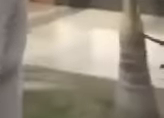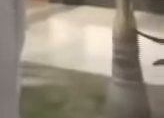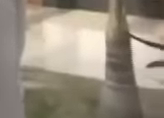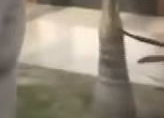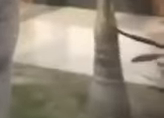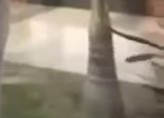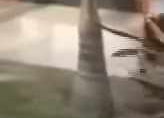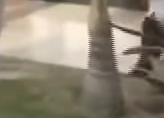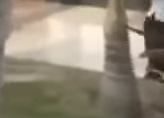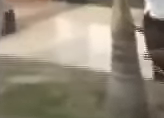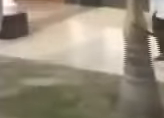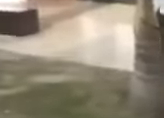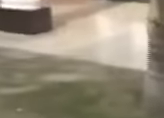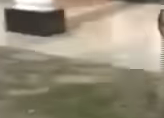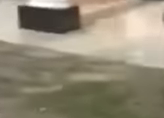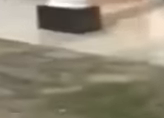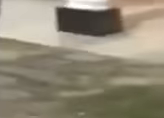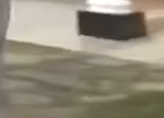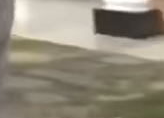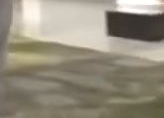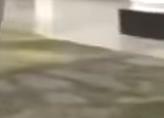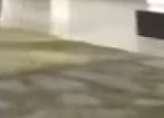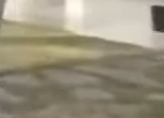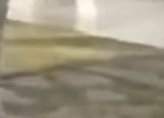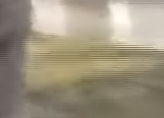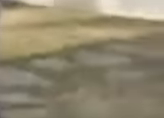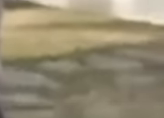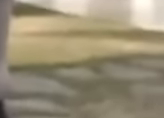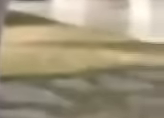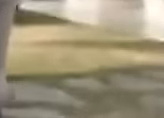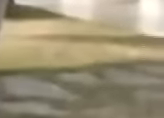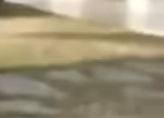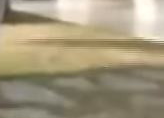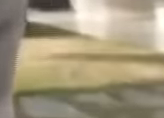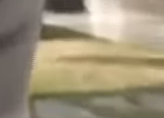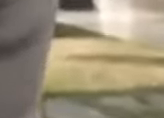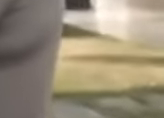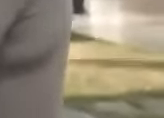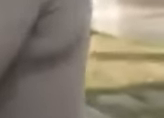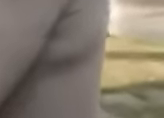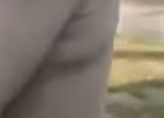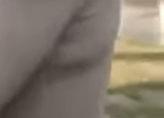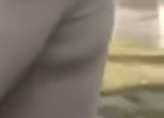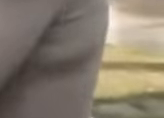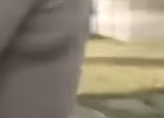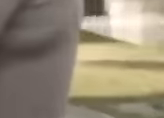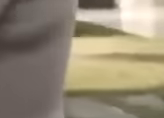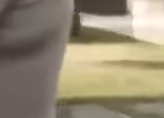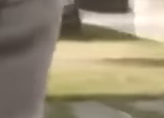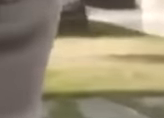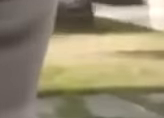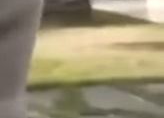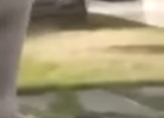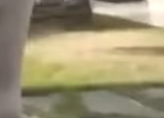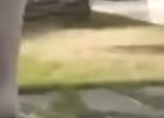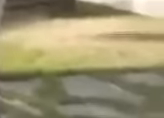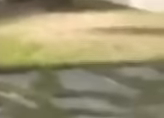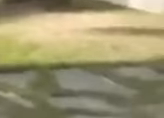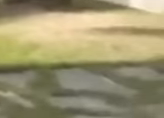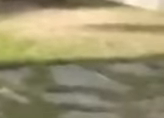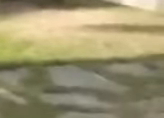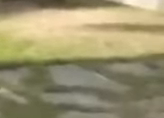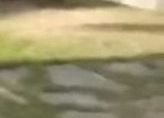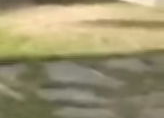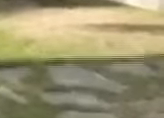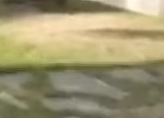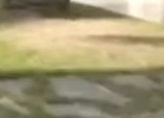dicho, nos decía en la Asamblea, que no es momento para continuar con la postura soberbia de, que ha mostrado